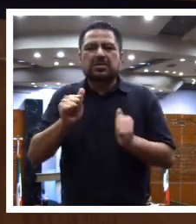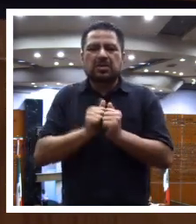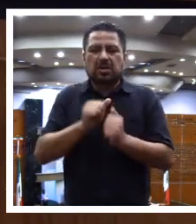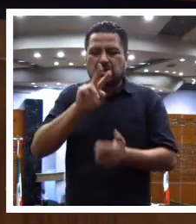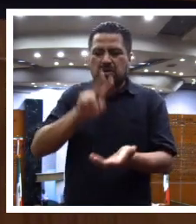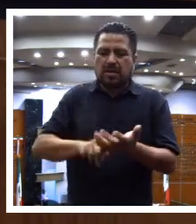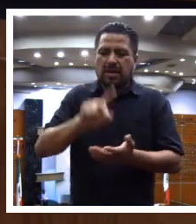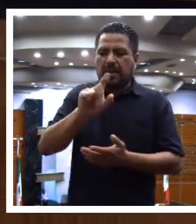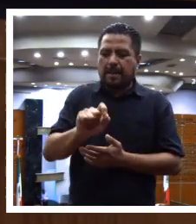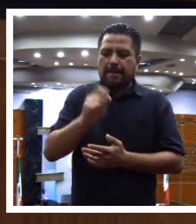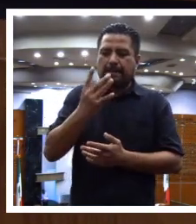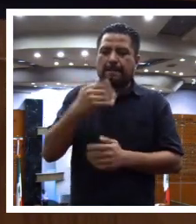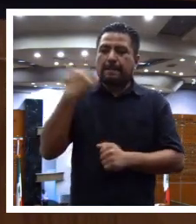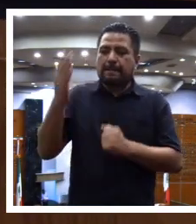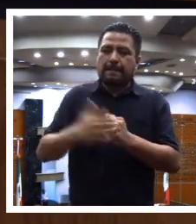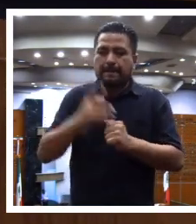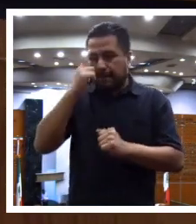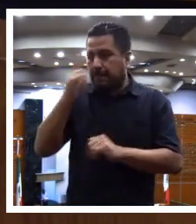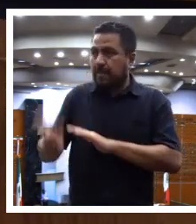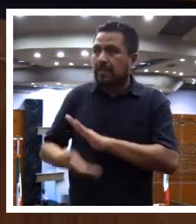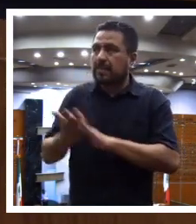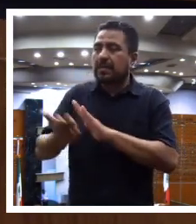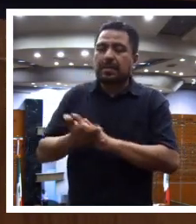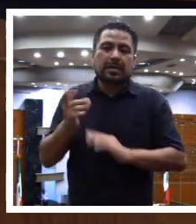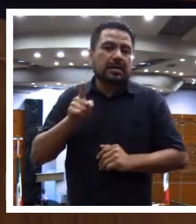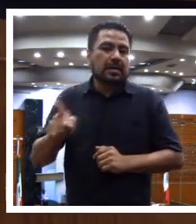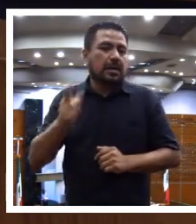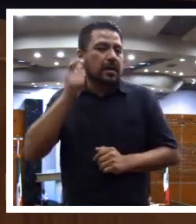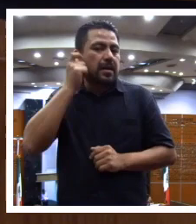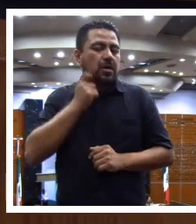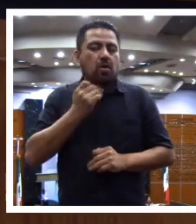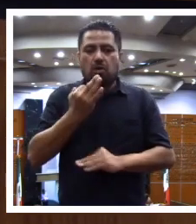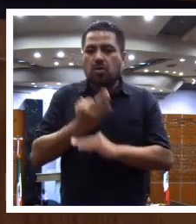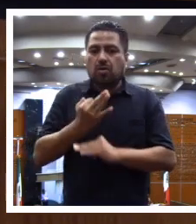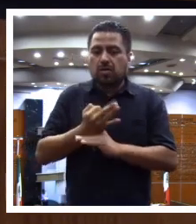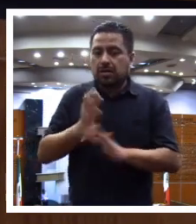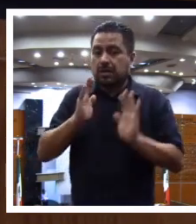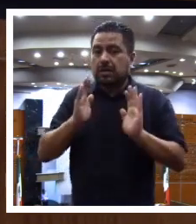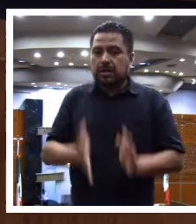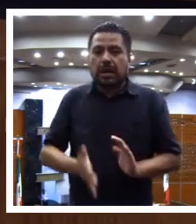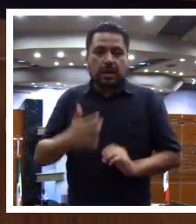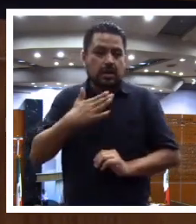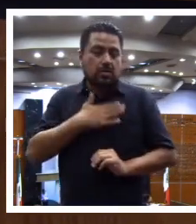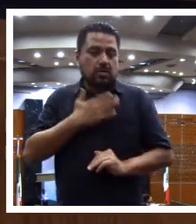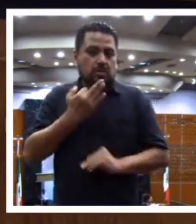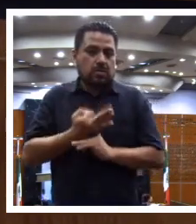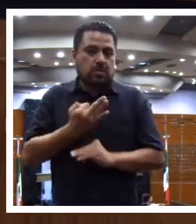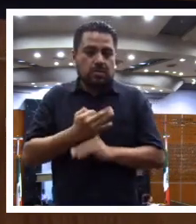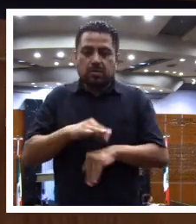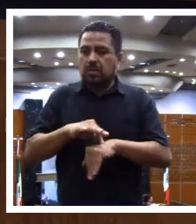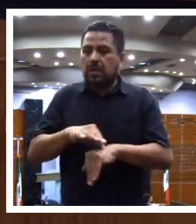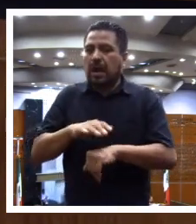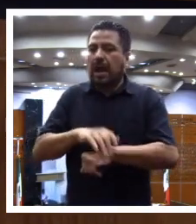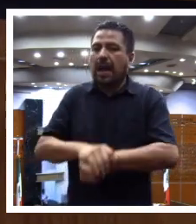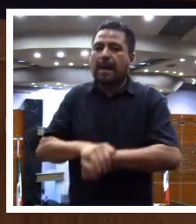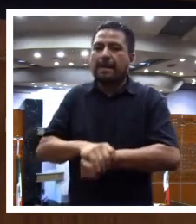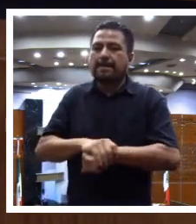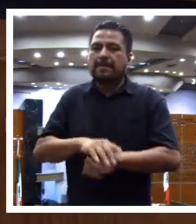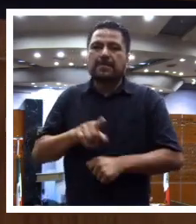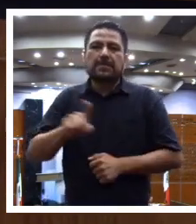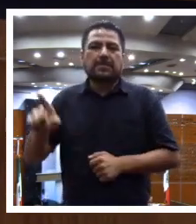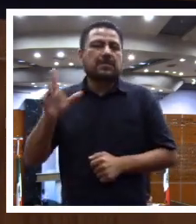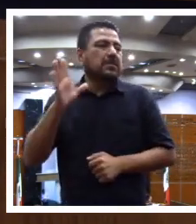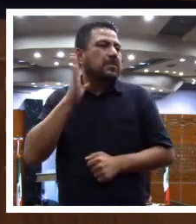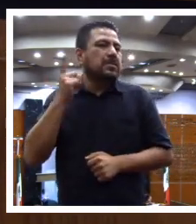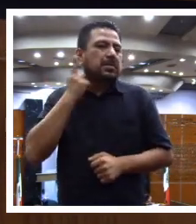2024 para la reconstrucción de Guerrero? Acabo de confirmar en este momento con amigos en la Cámara